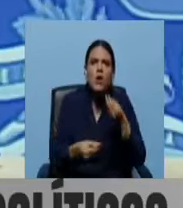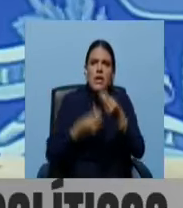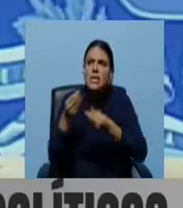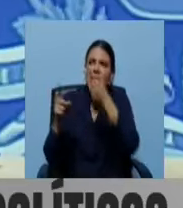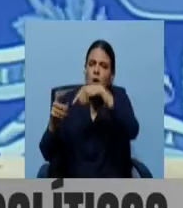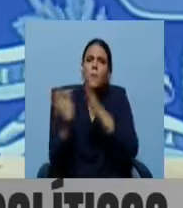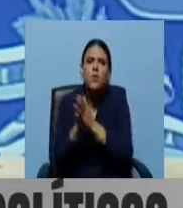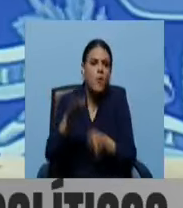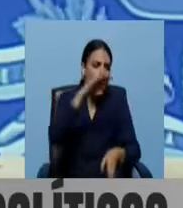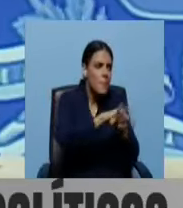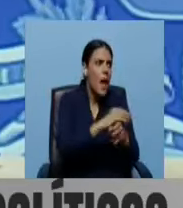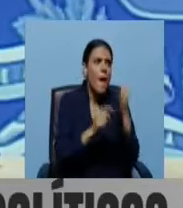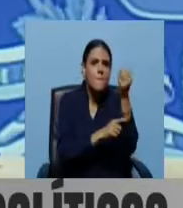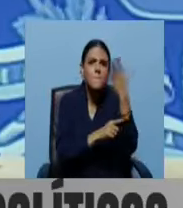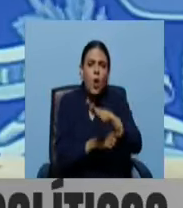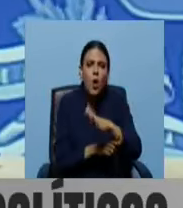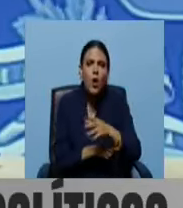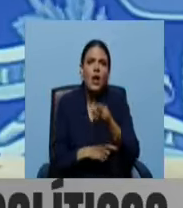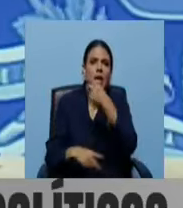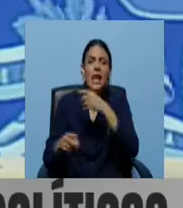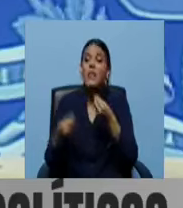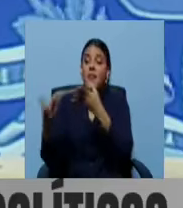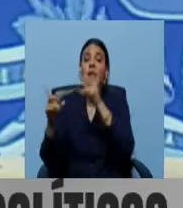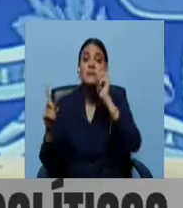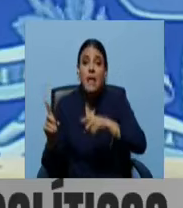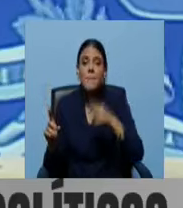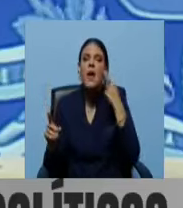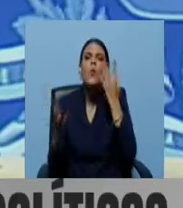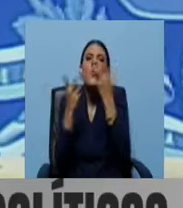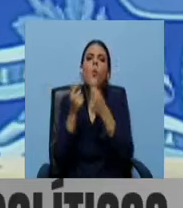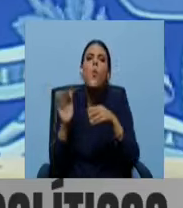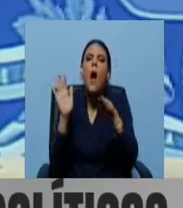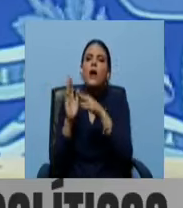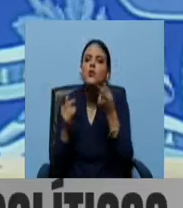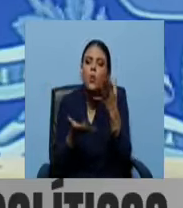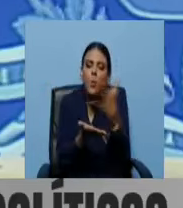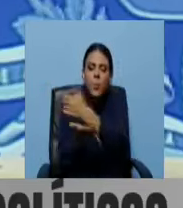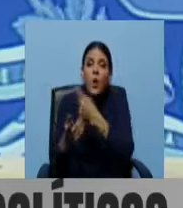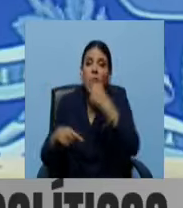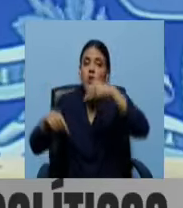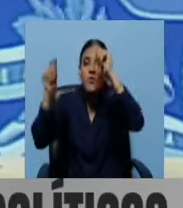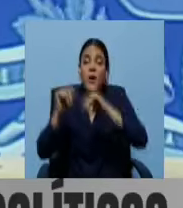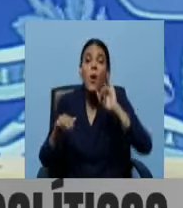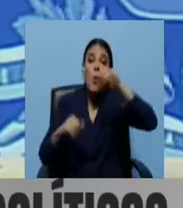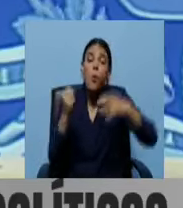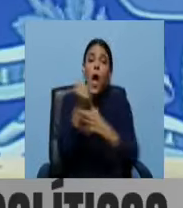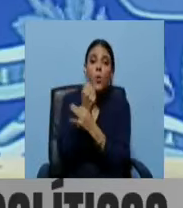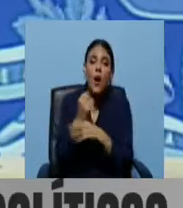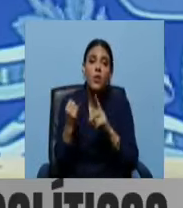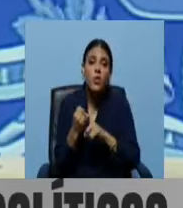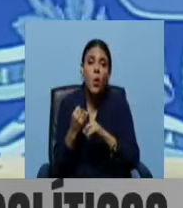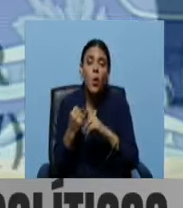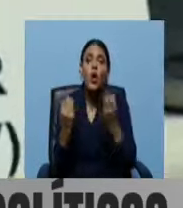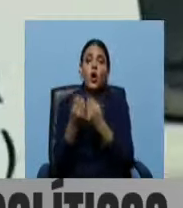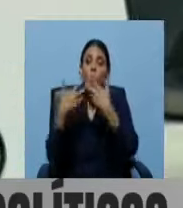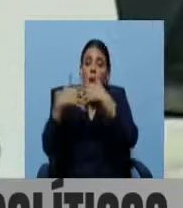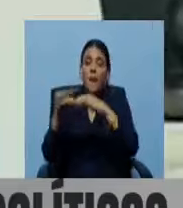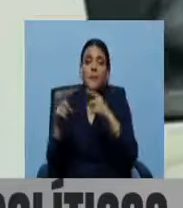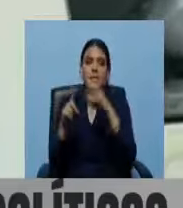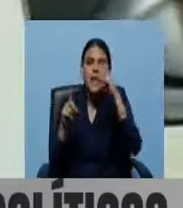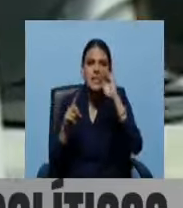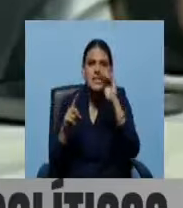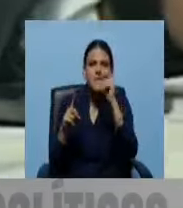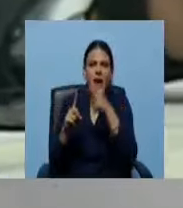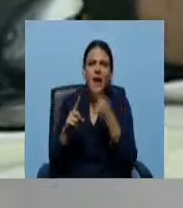nivel de peligrosidad, que hasta un baremo se estableció en el contrato que firmaron Juan Guaidó y la empresa Silvercorp,